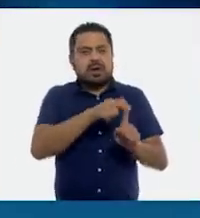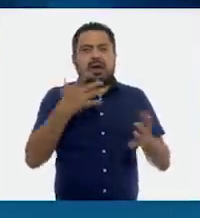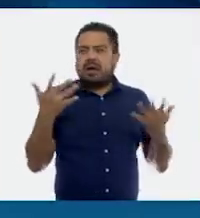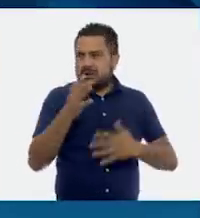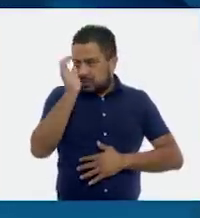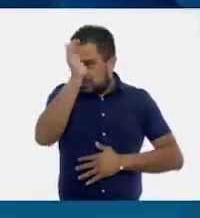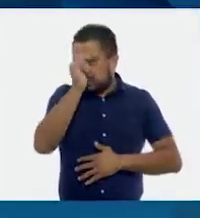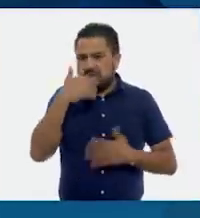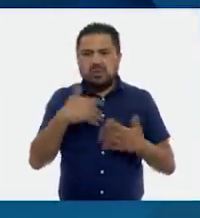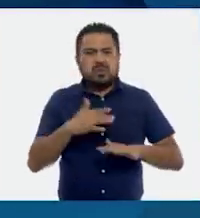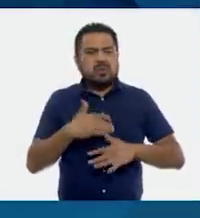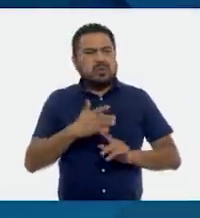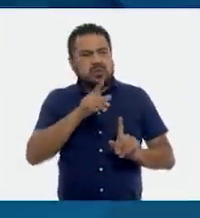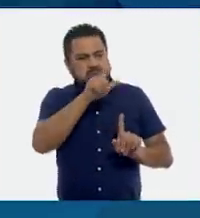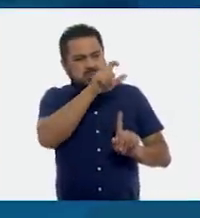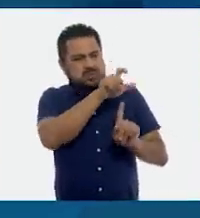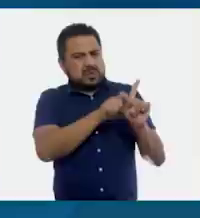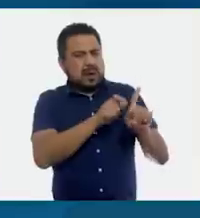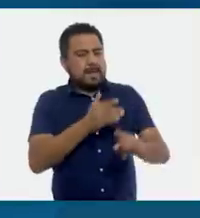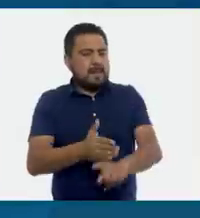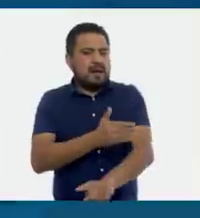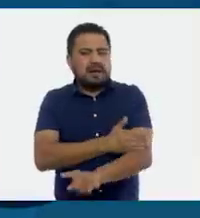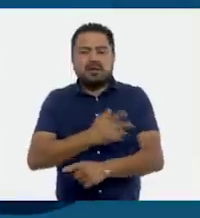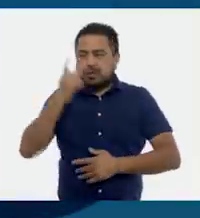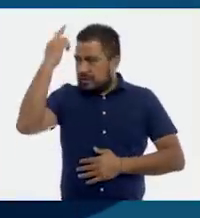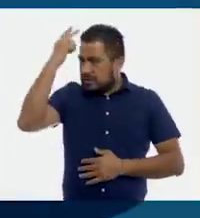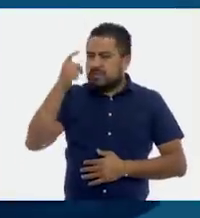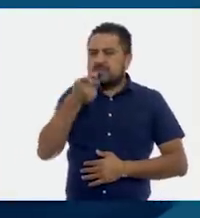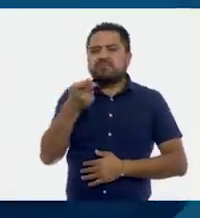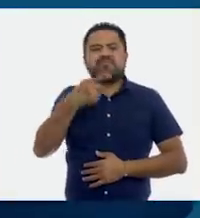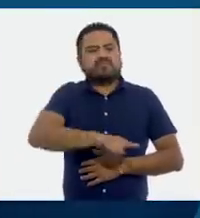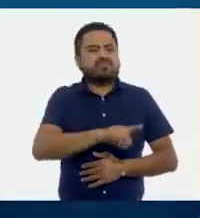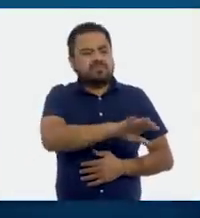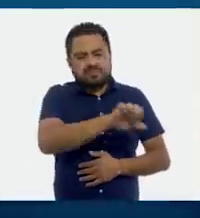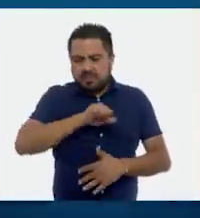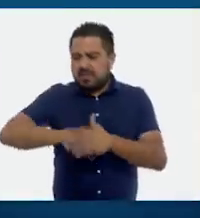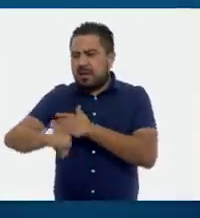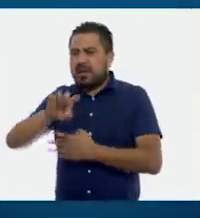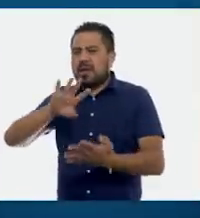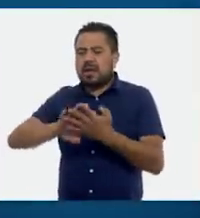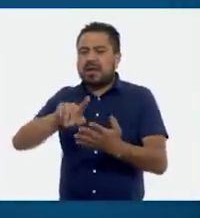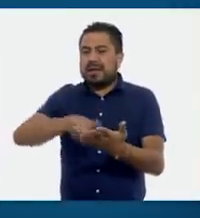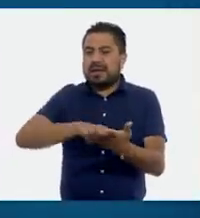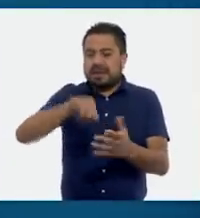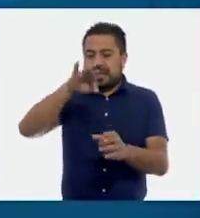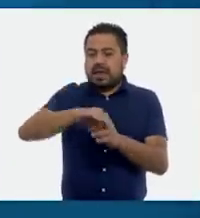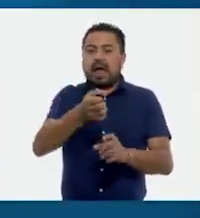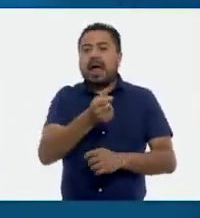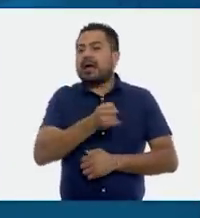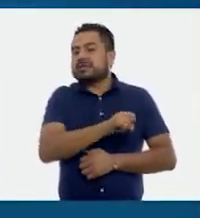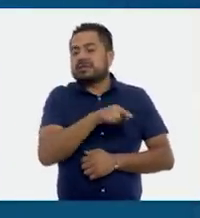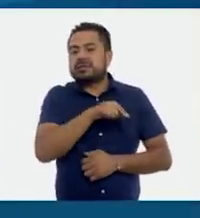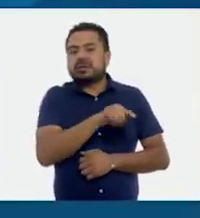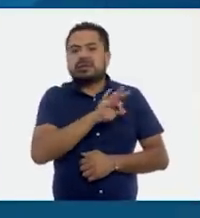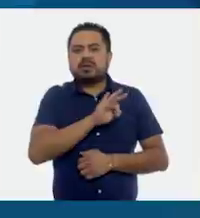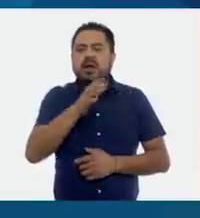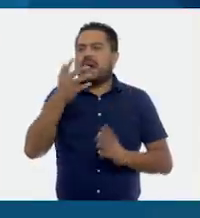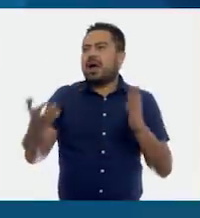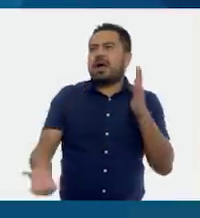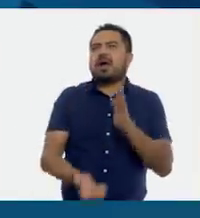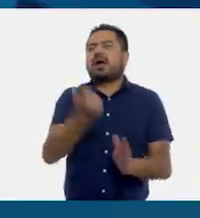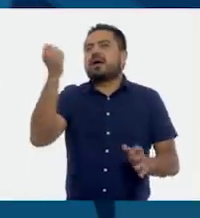conscientes de la popularidad de Francisco I. Madero, Porfirio Díaz lo mandó encarcelar durante las elecciones y así él fue declarado